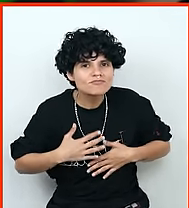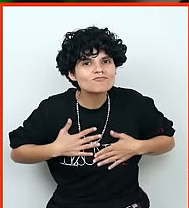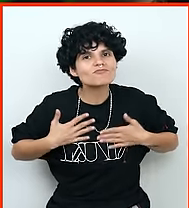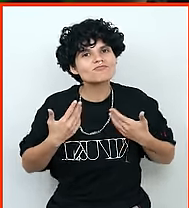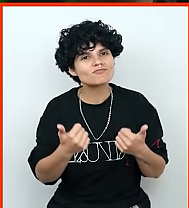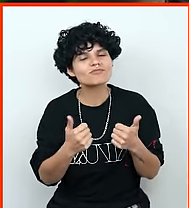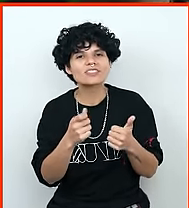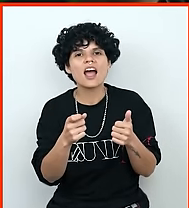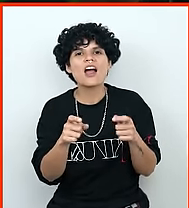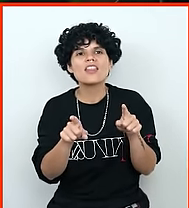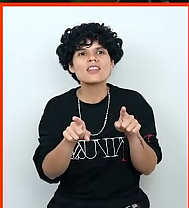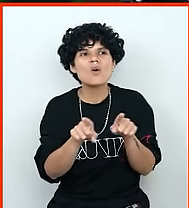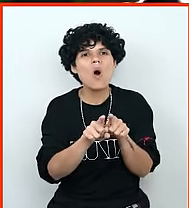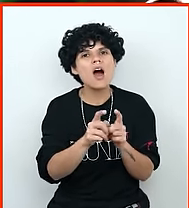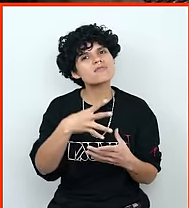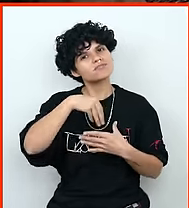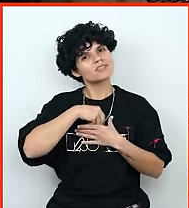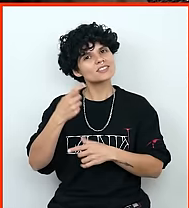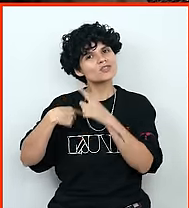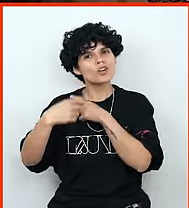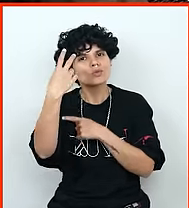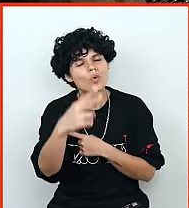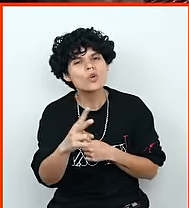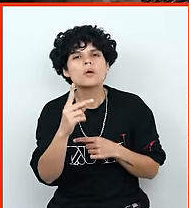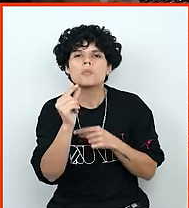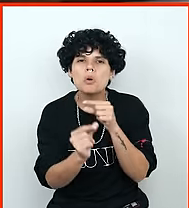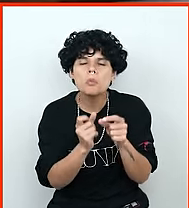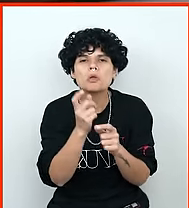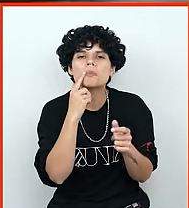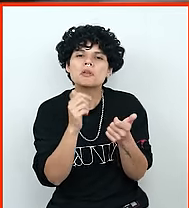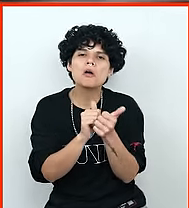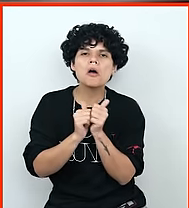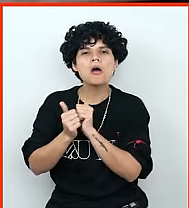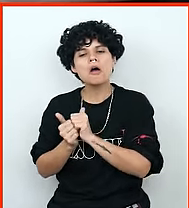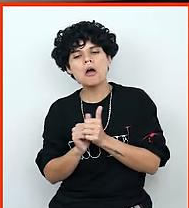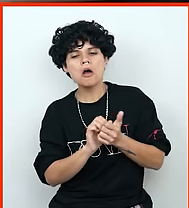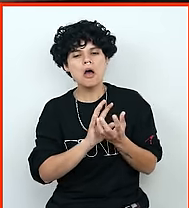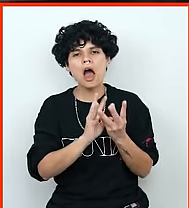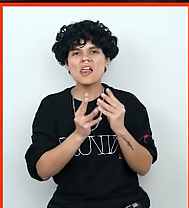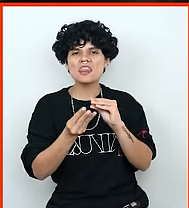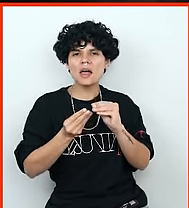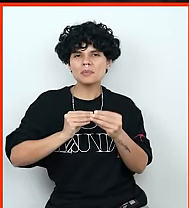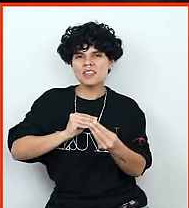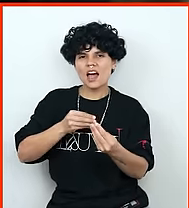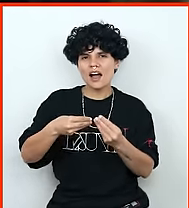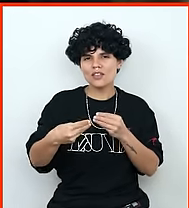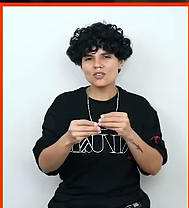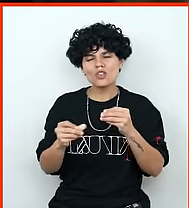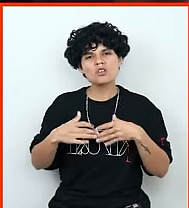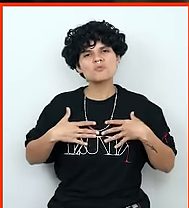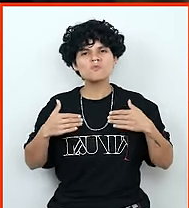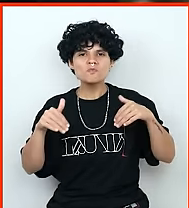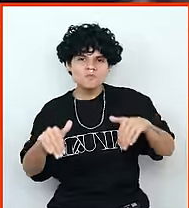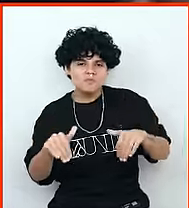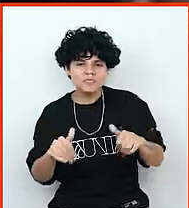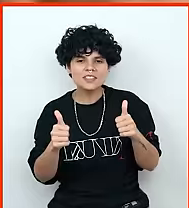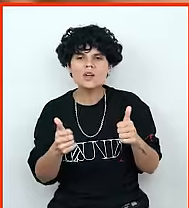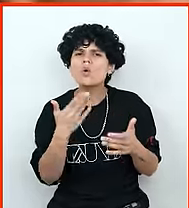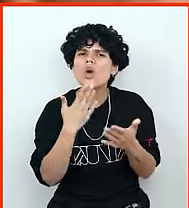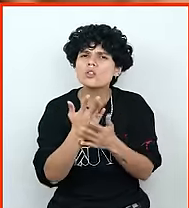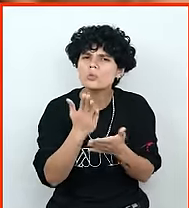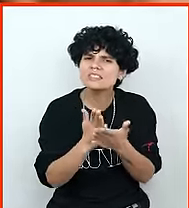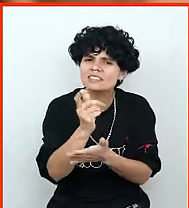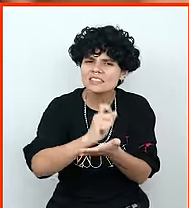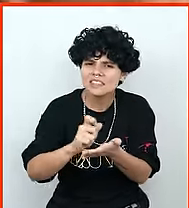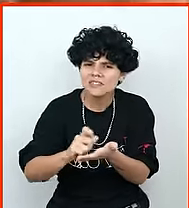es tu historia, ¿no? Va grabando tu propia onda, tu propia forma de ver las cosas, de pensar. Sí. Pero ¿cuándo ya empecé a escribir?